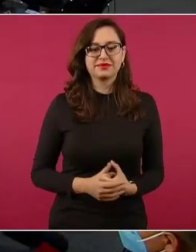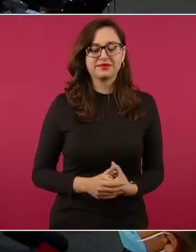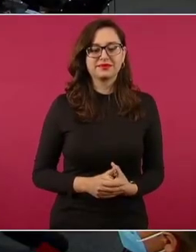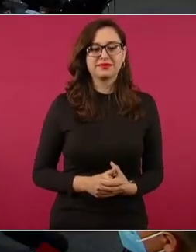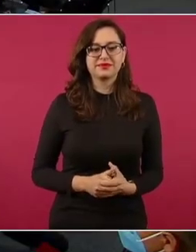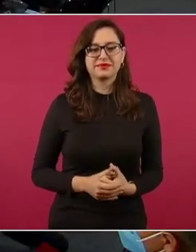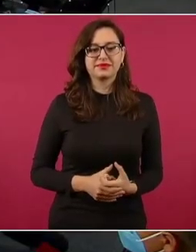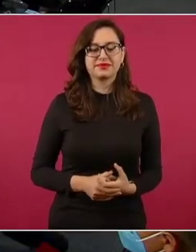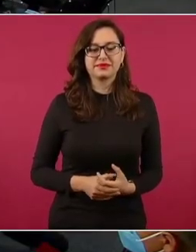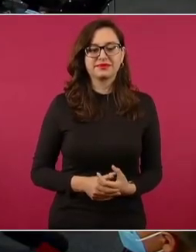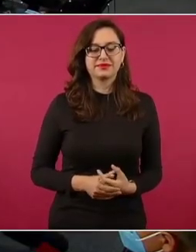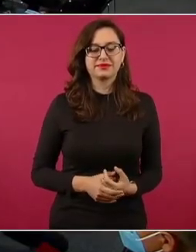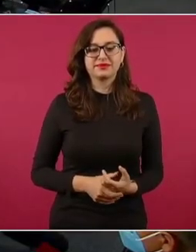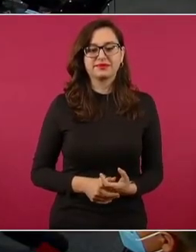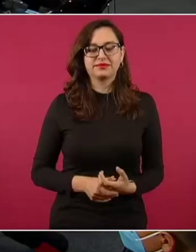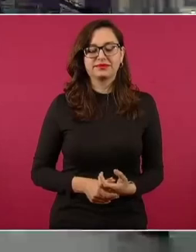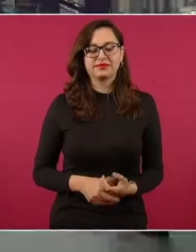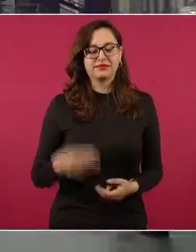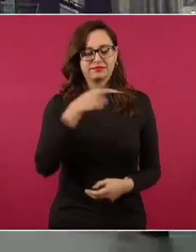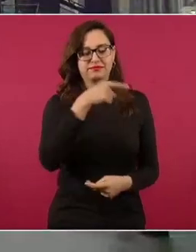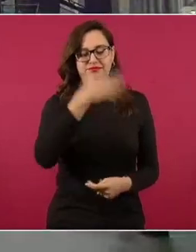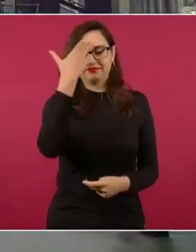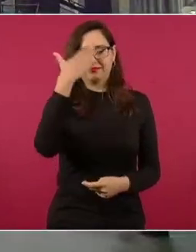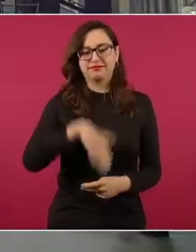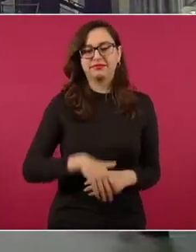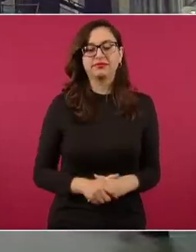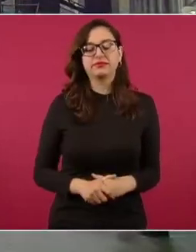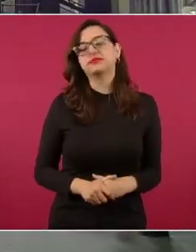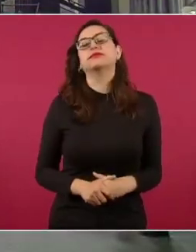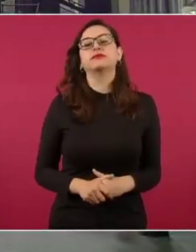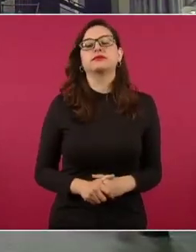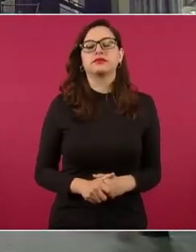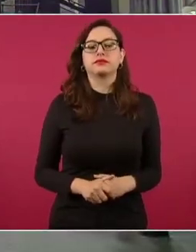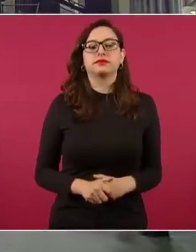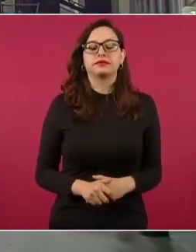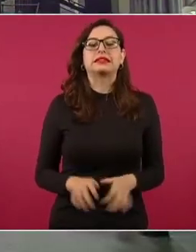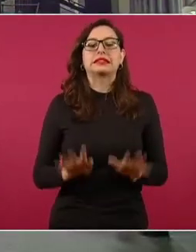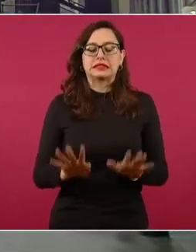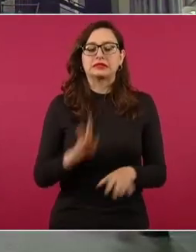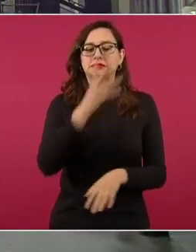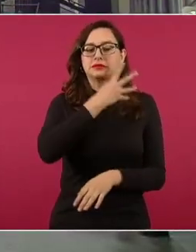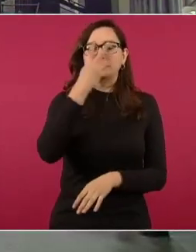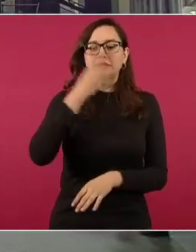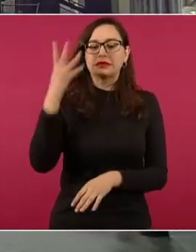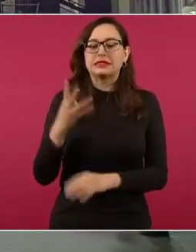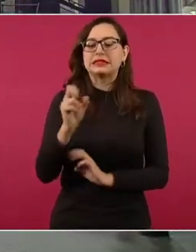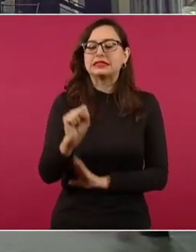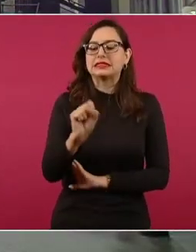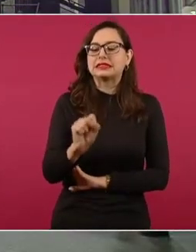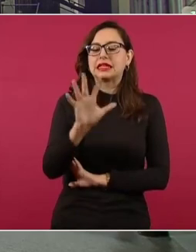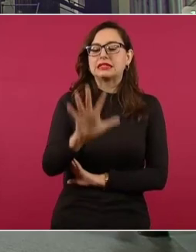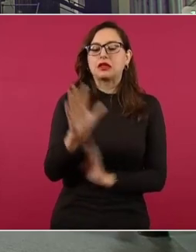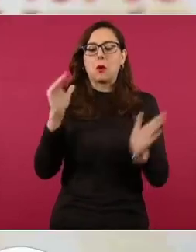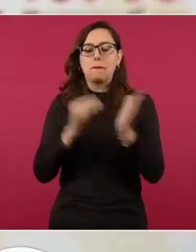Esto aquí, él sabe bien. Lo de las visas, son 65 mil visas